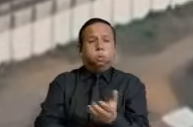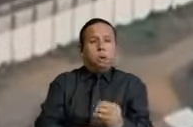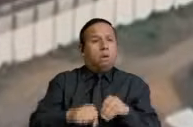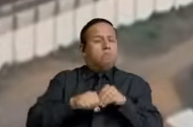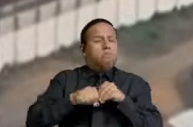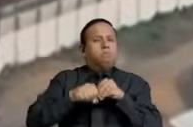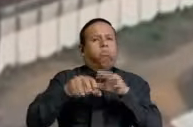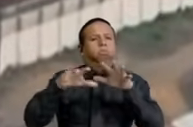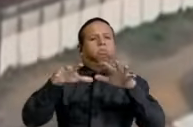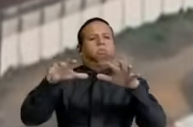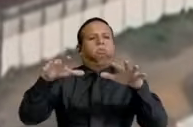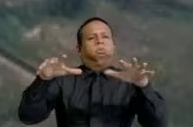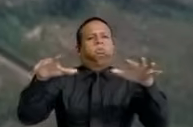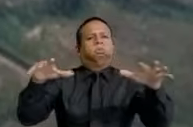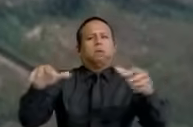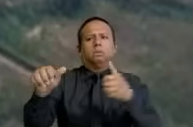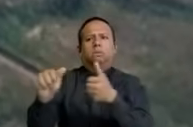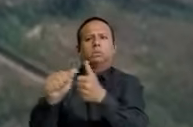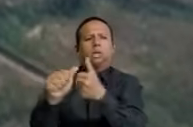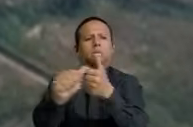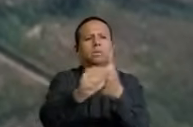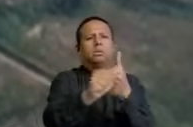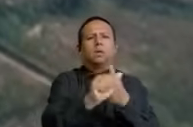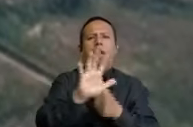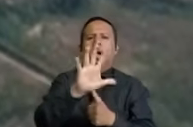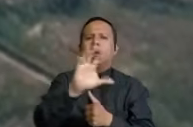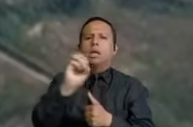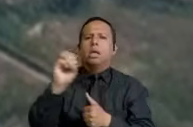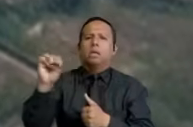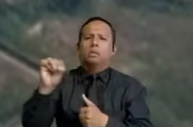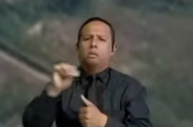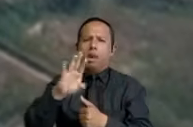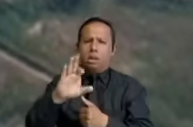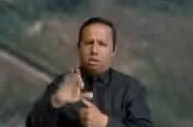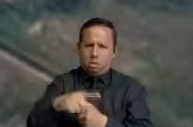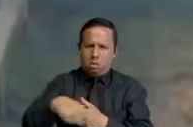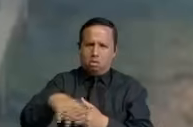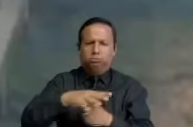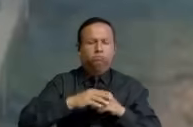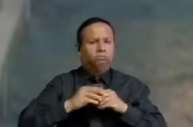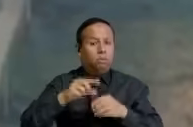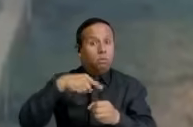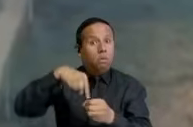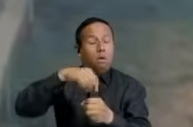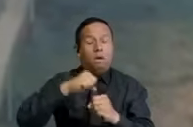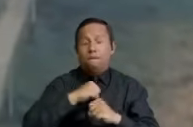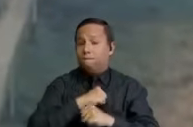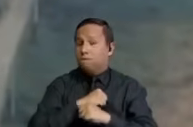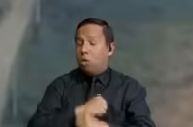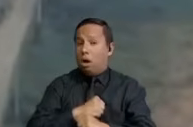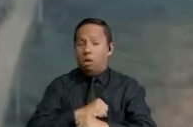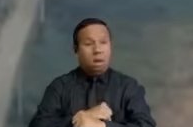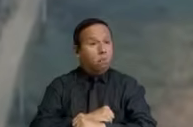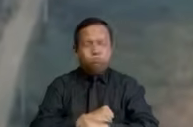expansiva se logró sentir a unos 500 m a la redonda debido a la fuerza de la